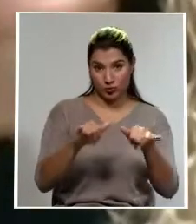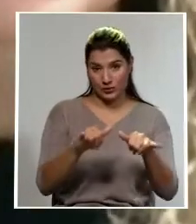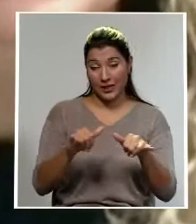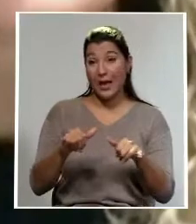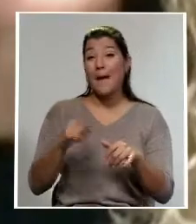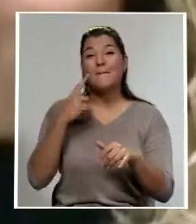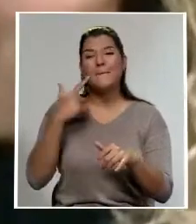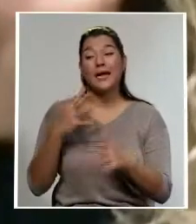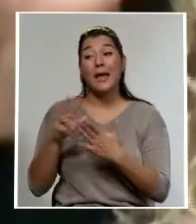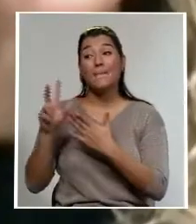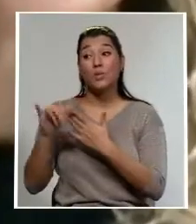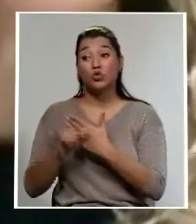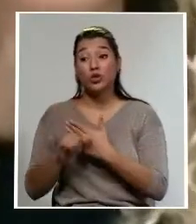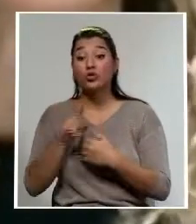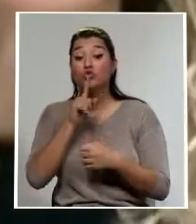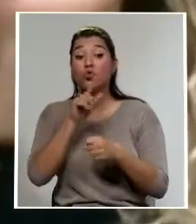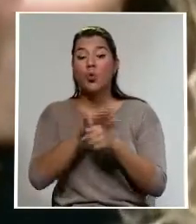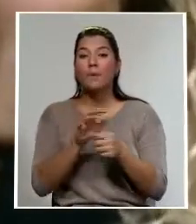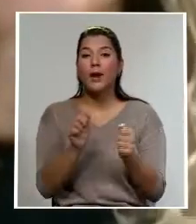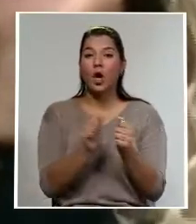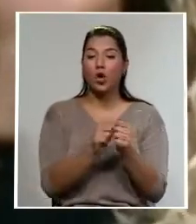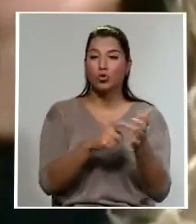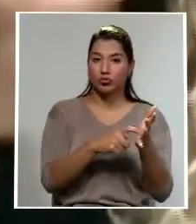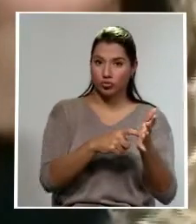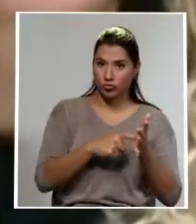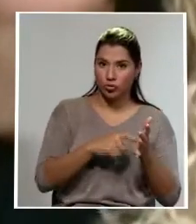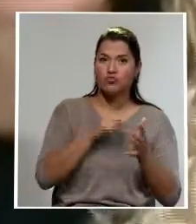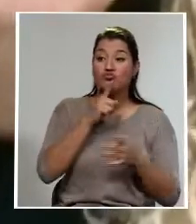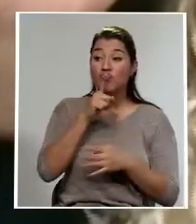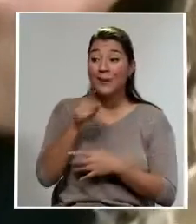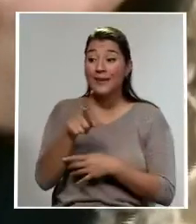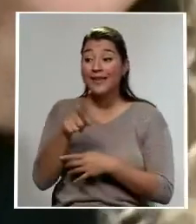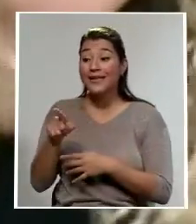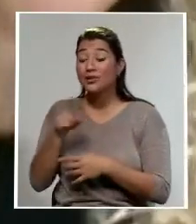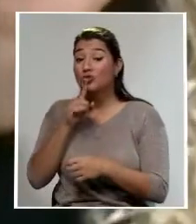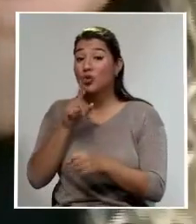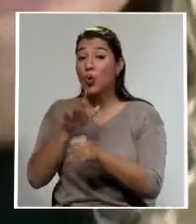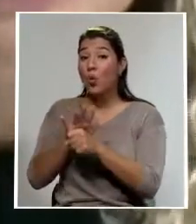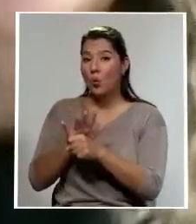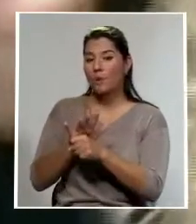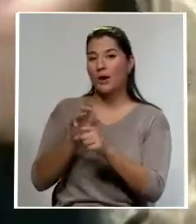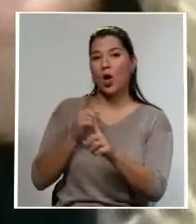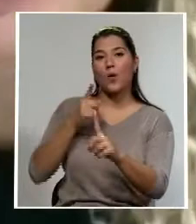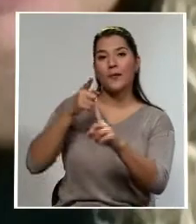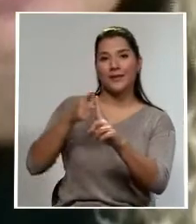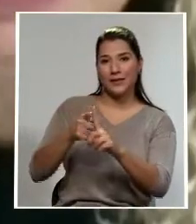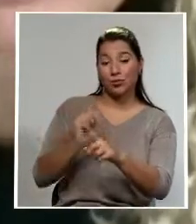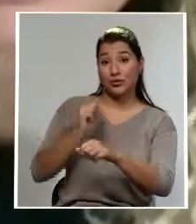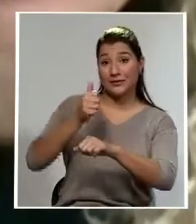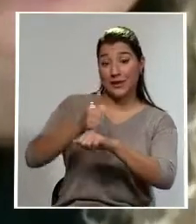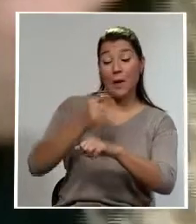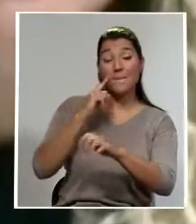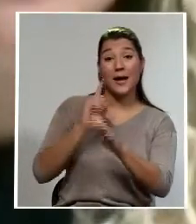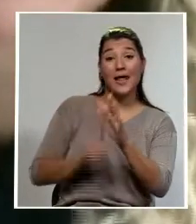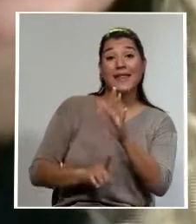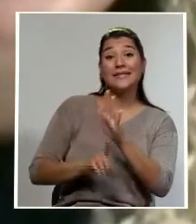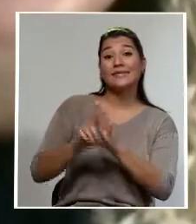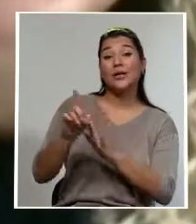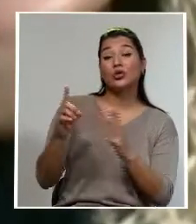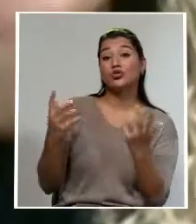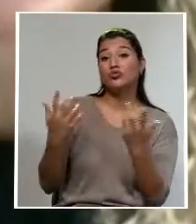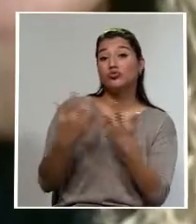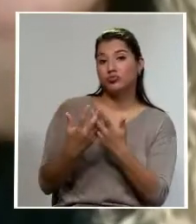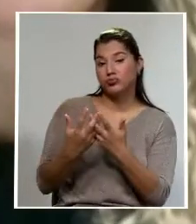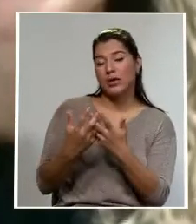de verdad estén orientados a alcanzar los objetivos de desarrollo sostenible que los tenemos. La meta mundial era el 2030,